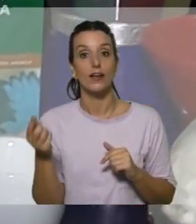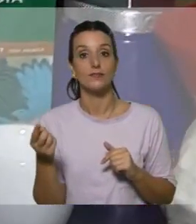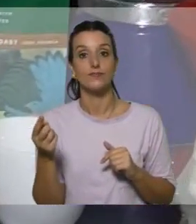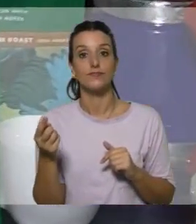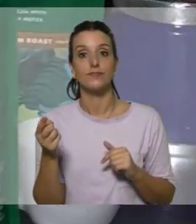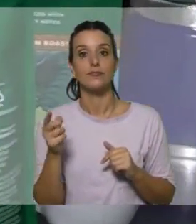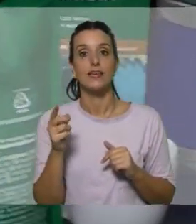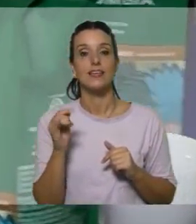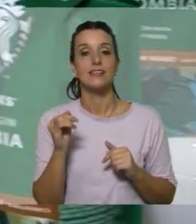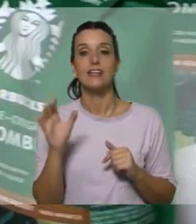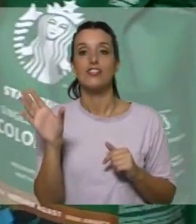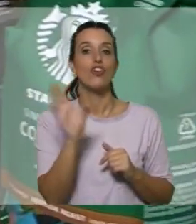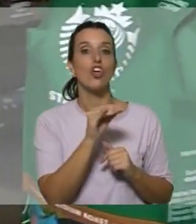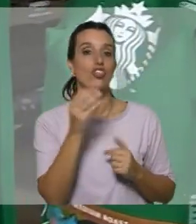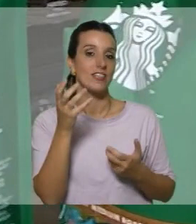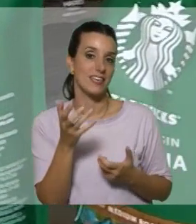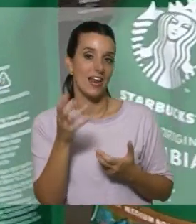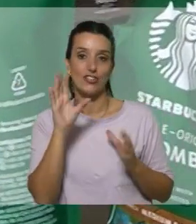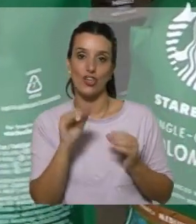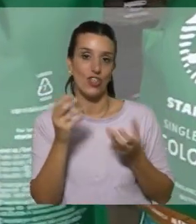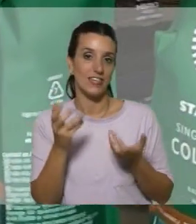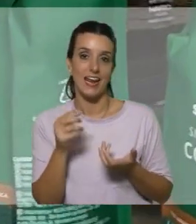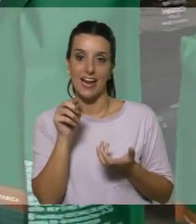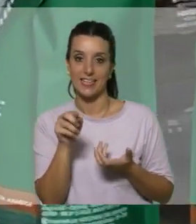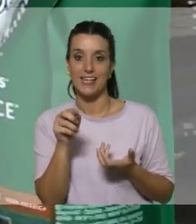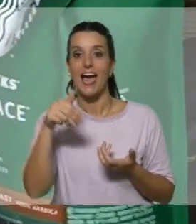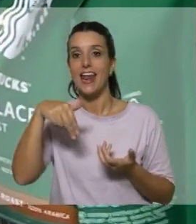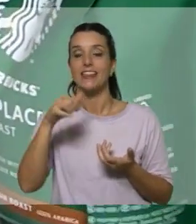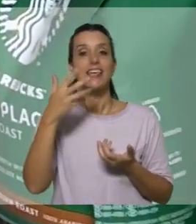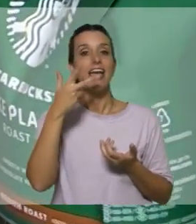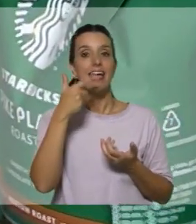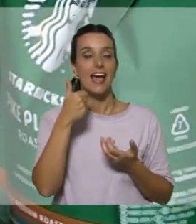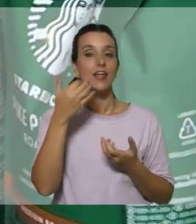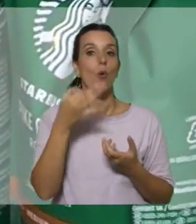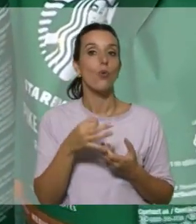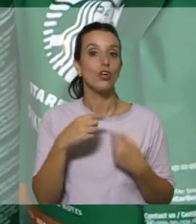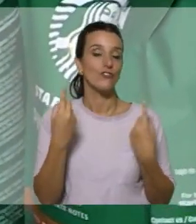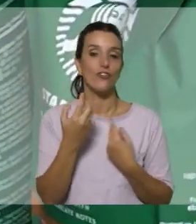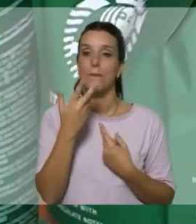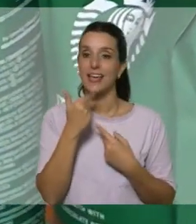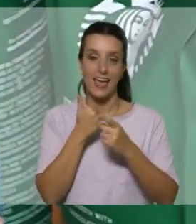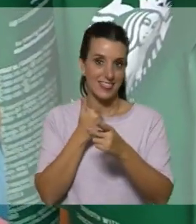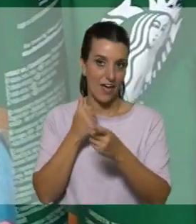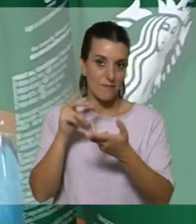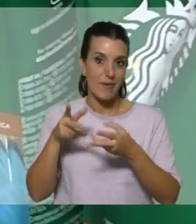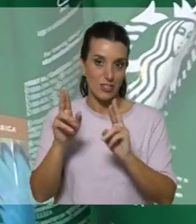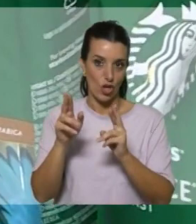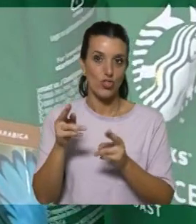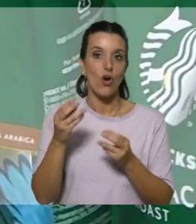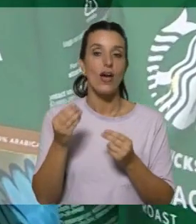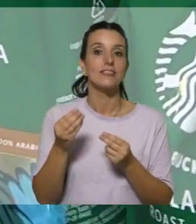Esa es la locura de todos los baristas. A Nati también le encanta. Justamente nosotros dos somos fanáticos de ese método. Es